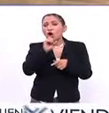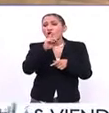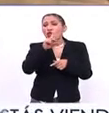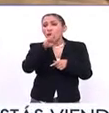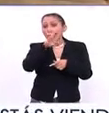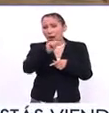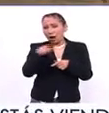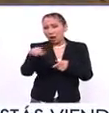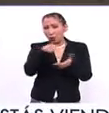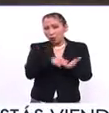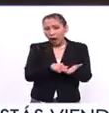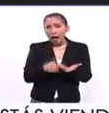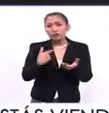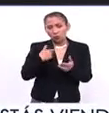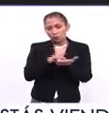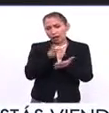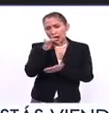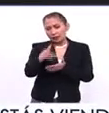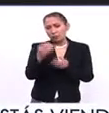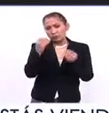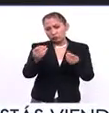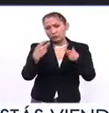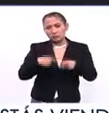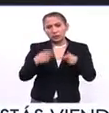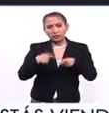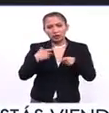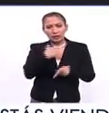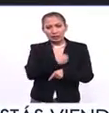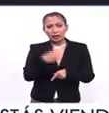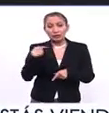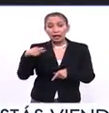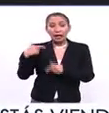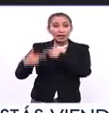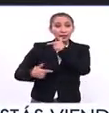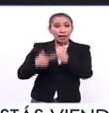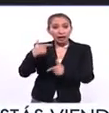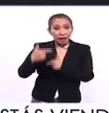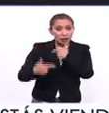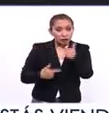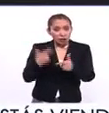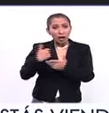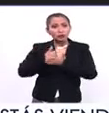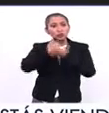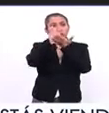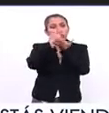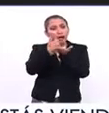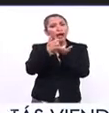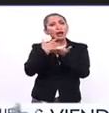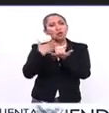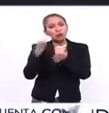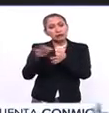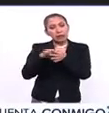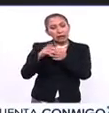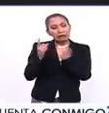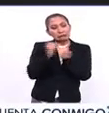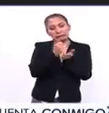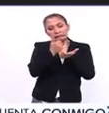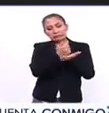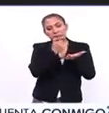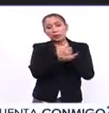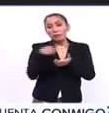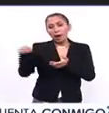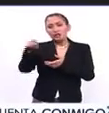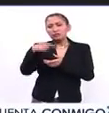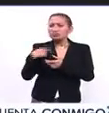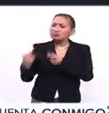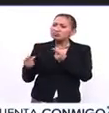Yo estoy muy agradecida con muchos de los hijos de esa generación que nos ayudaron mucho, que estuvieron muy cerca de nosotros, pero a ellos